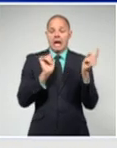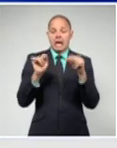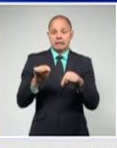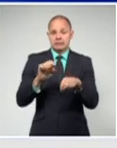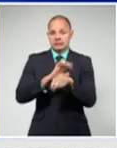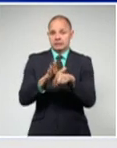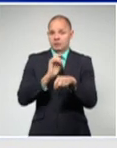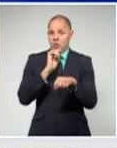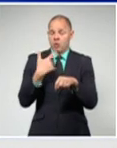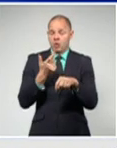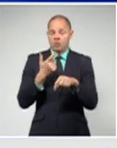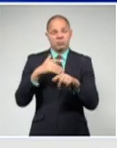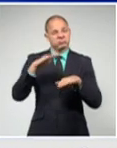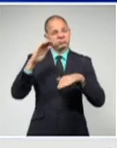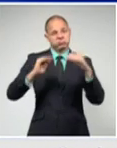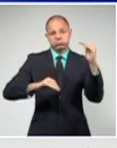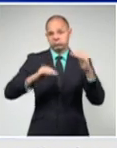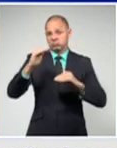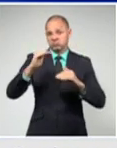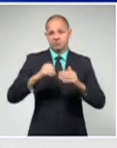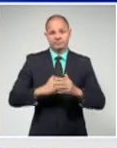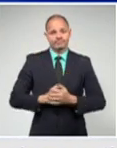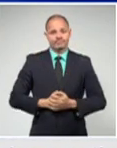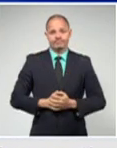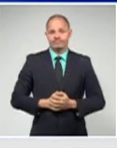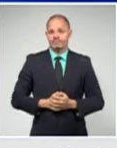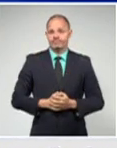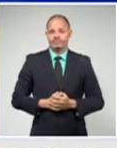estabilizarse. Y realmente un poco